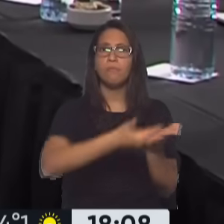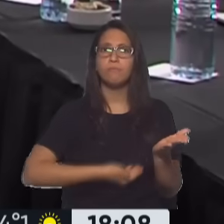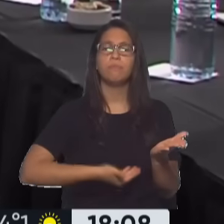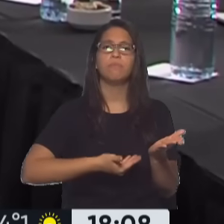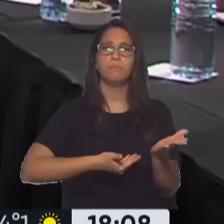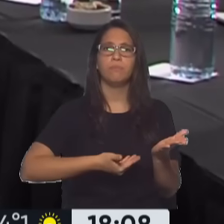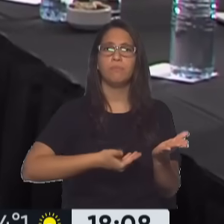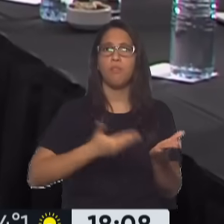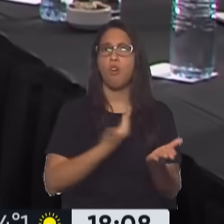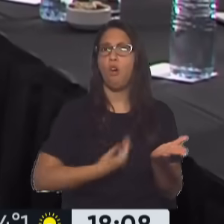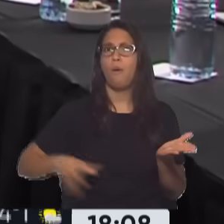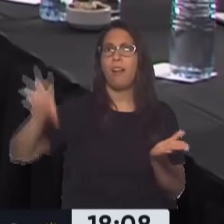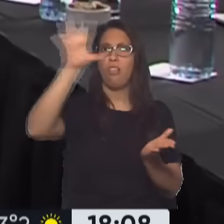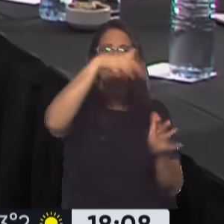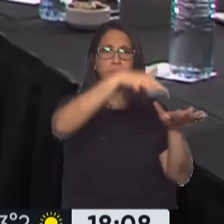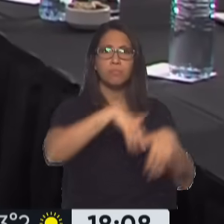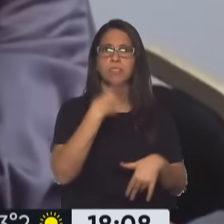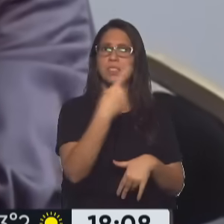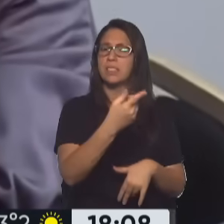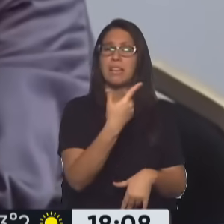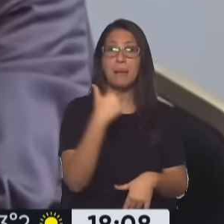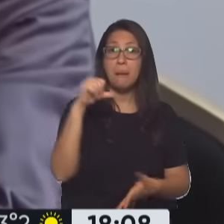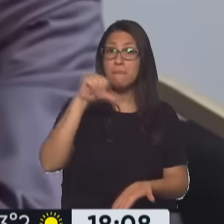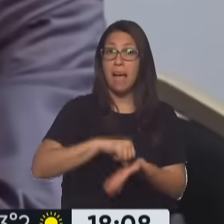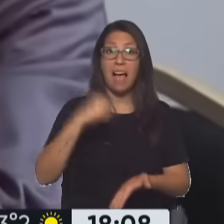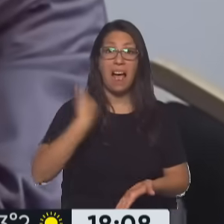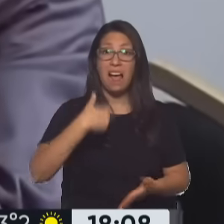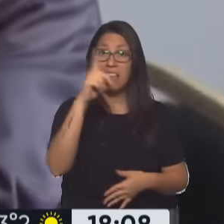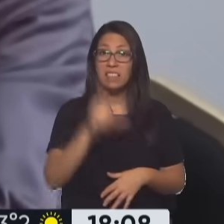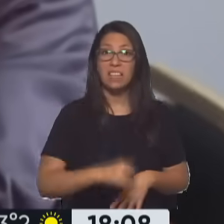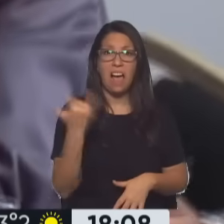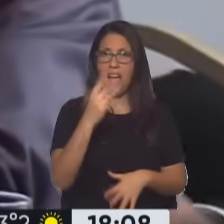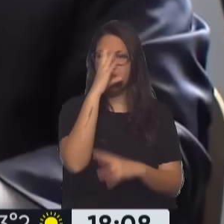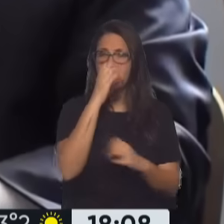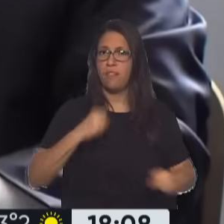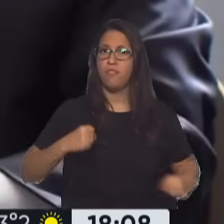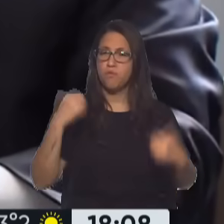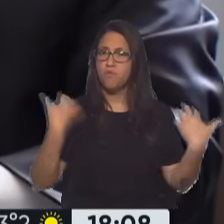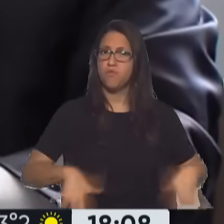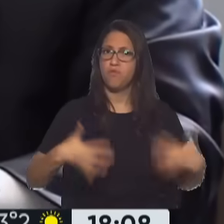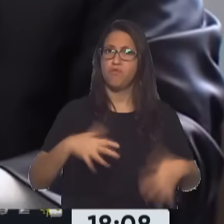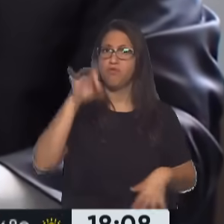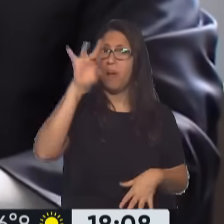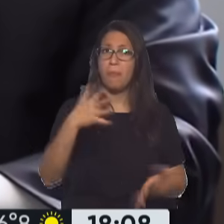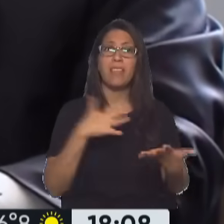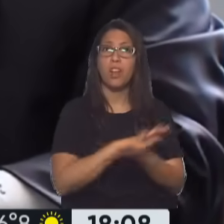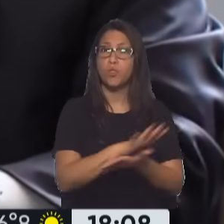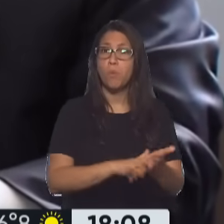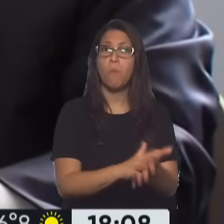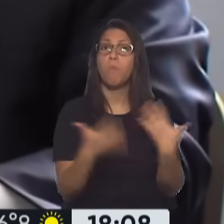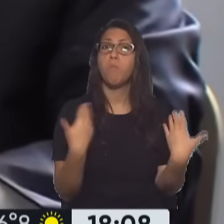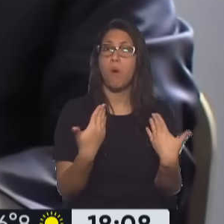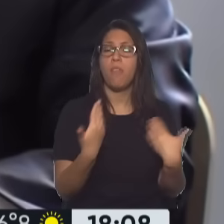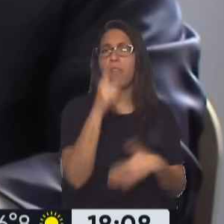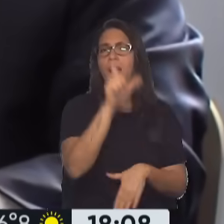los gobernadores afirmaron que el país enfrenta desafíos de magnitud que solo pueden ser resueltos por